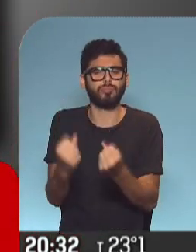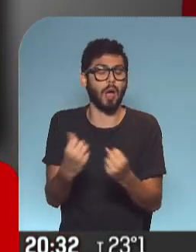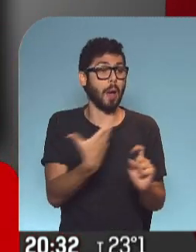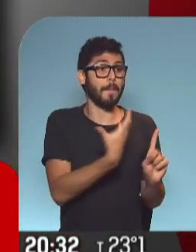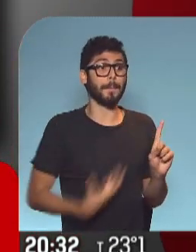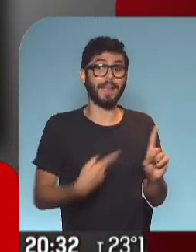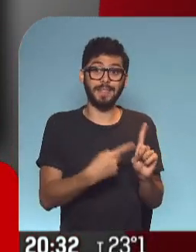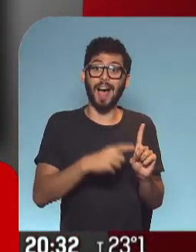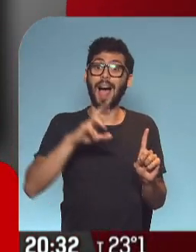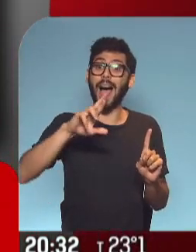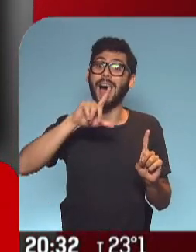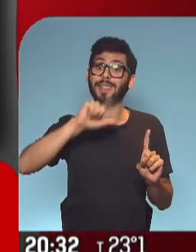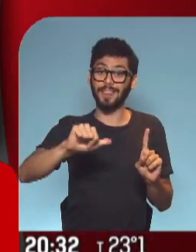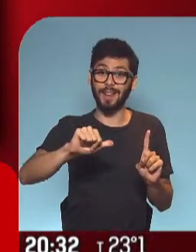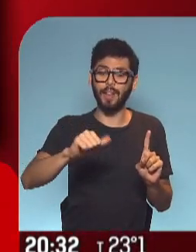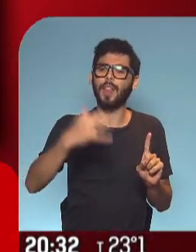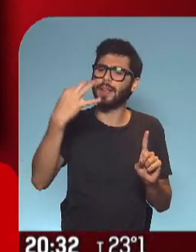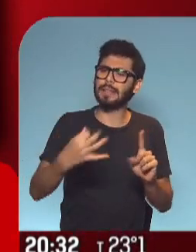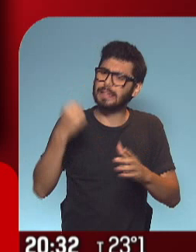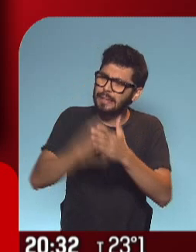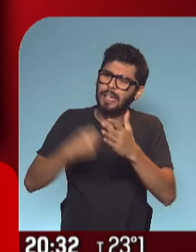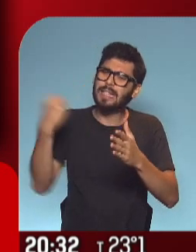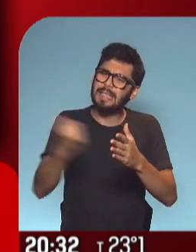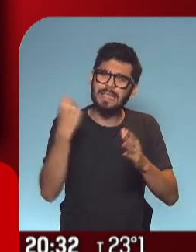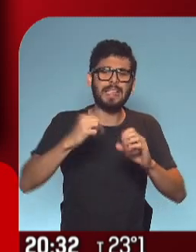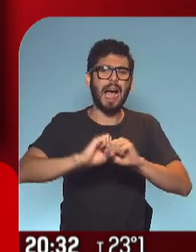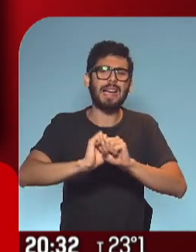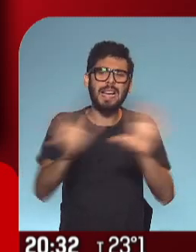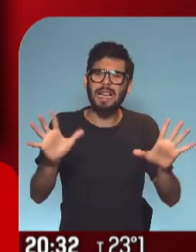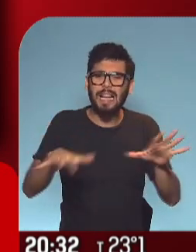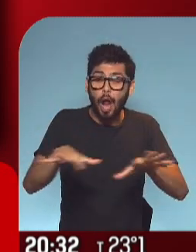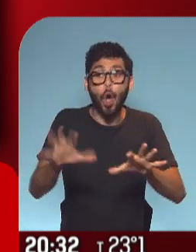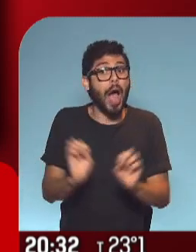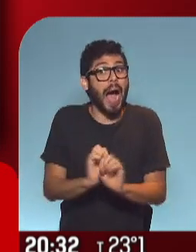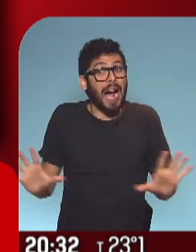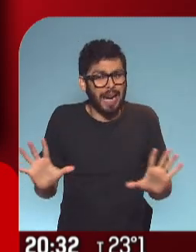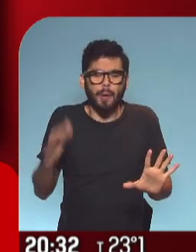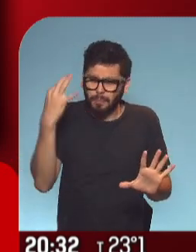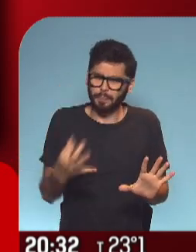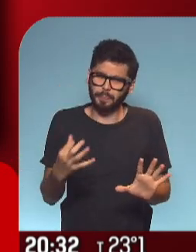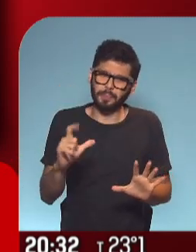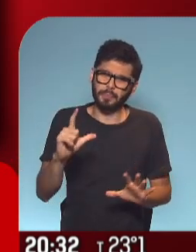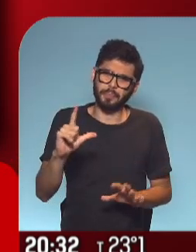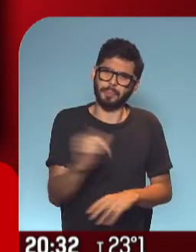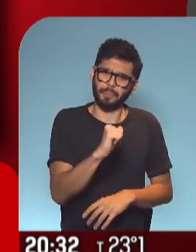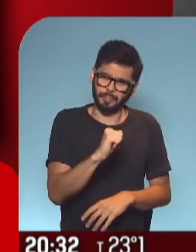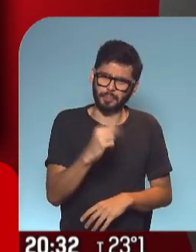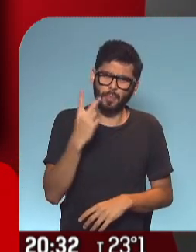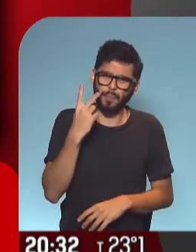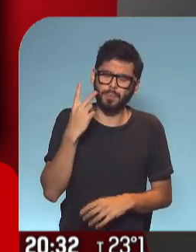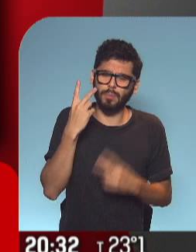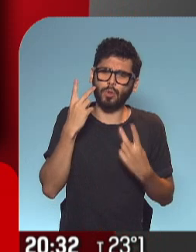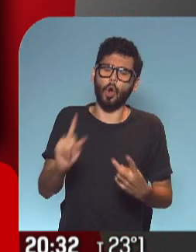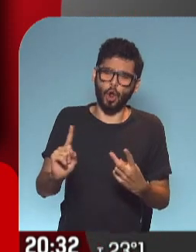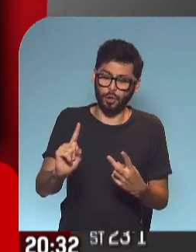la presidenta de rete a en pos del total esclarecimiento de los hechos calificados de graves y rechazados de plano que estaban siendo informados y